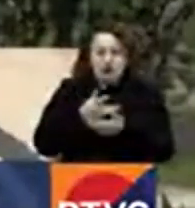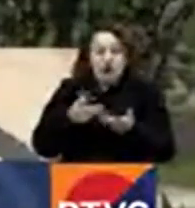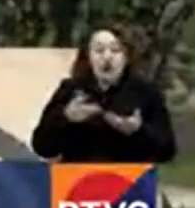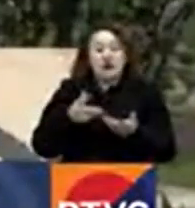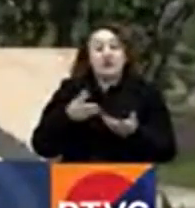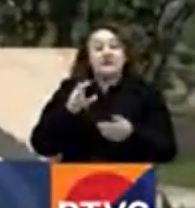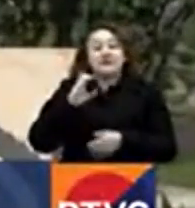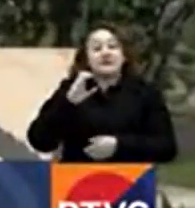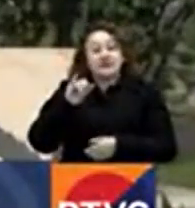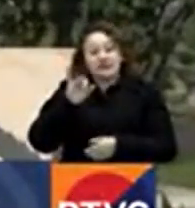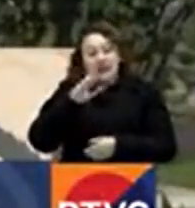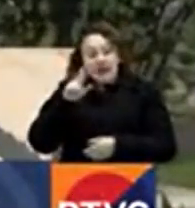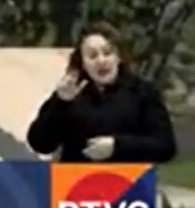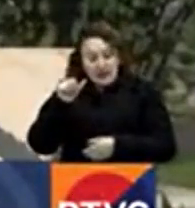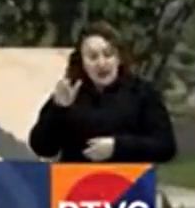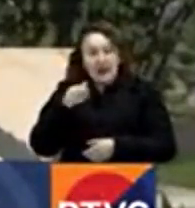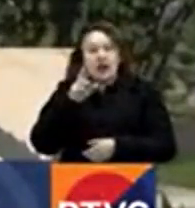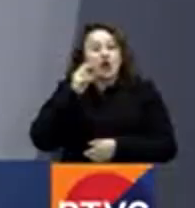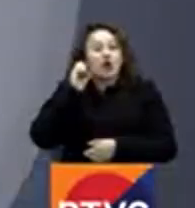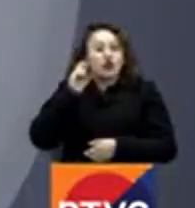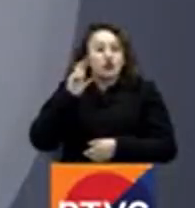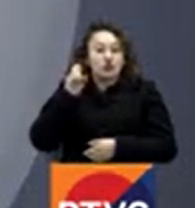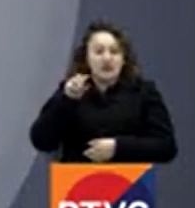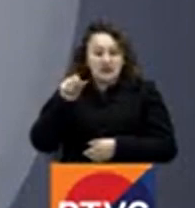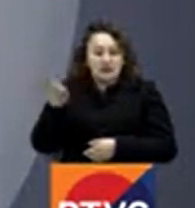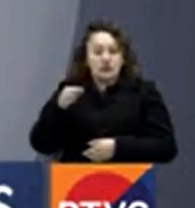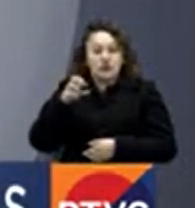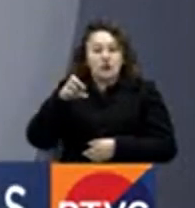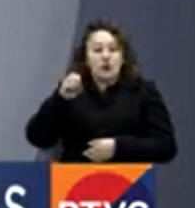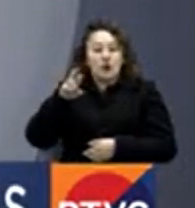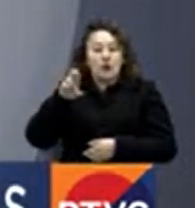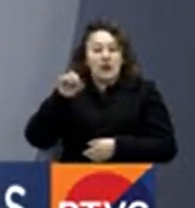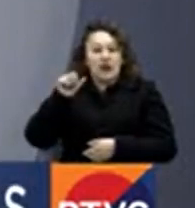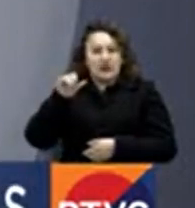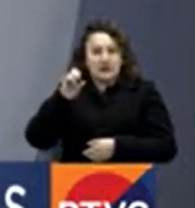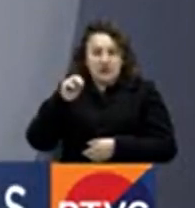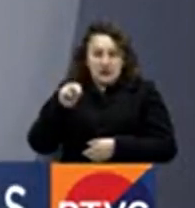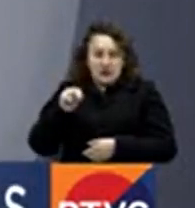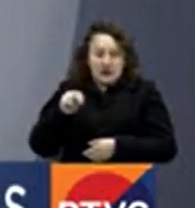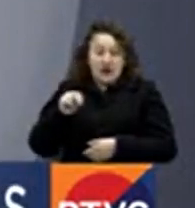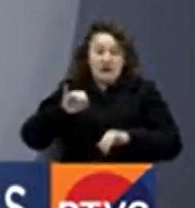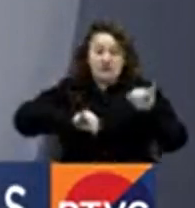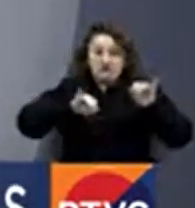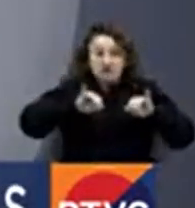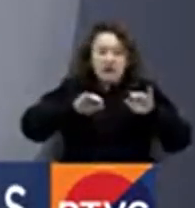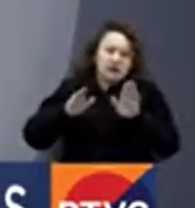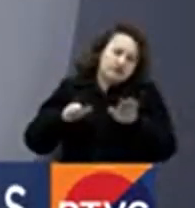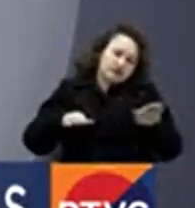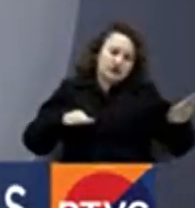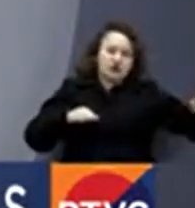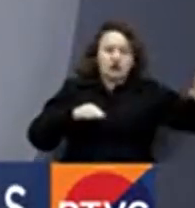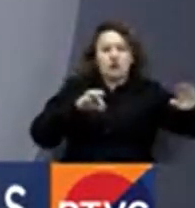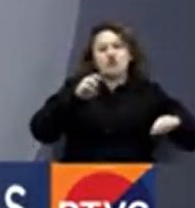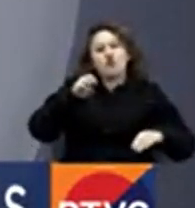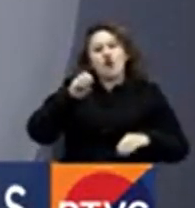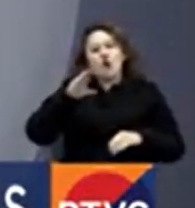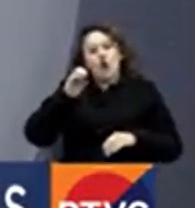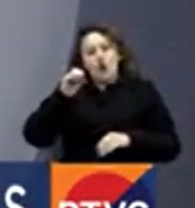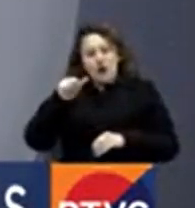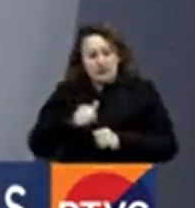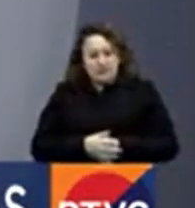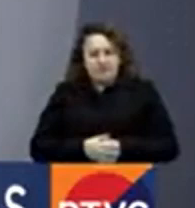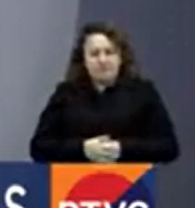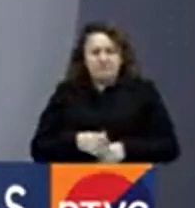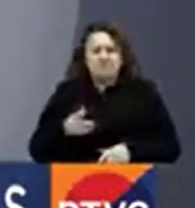Popayán, y para vehículos pesados, Pasto, Mocoa, Popayán. El tráfico en las vías alternas recomendadas es reducido y muchos de los que disfrutaban